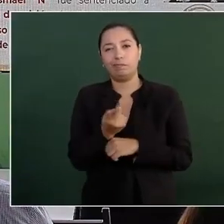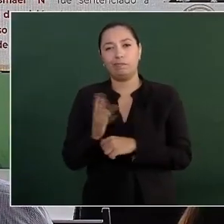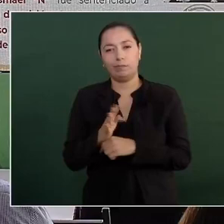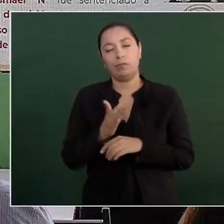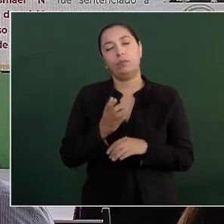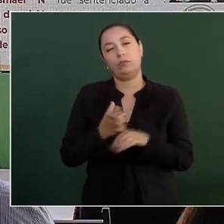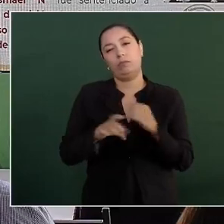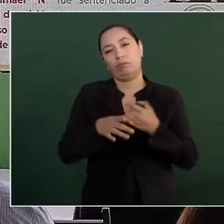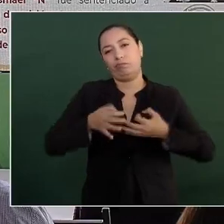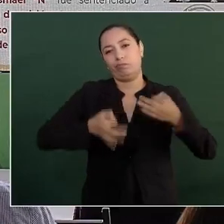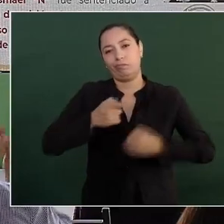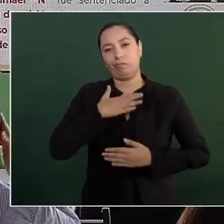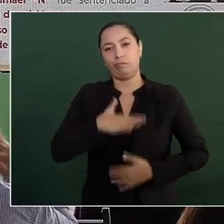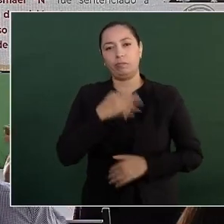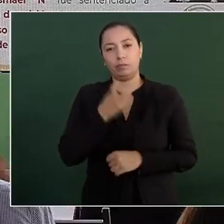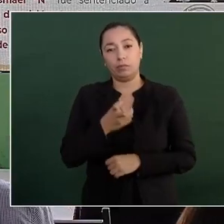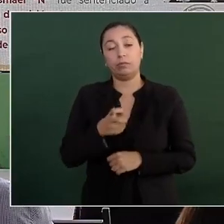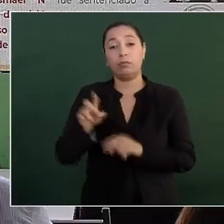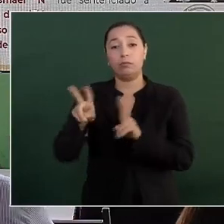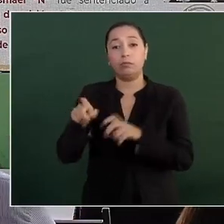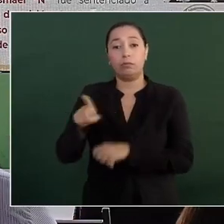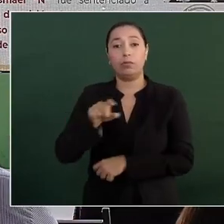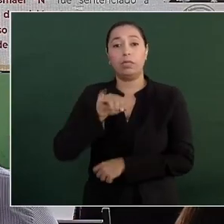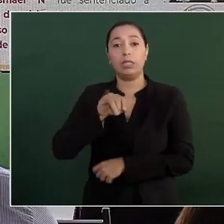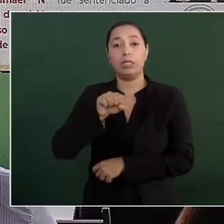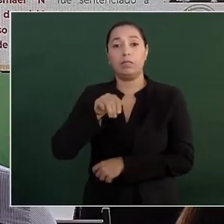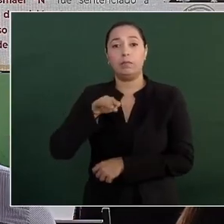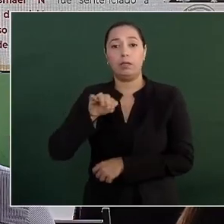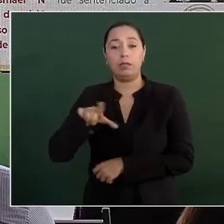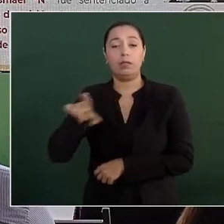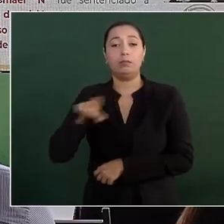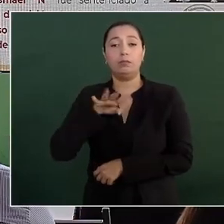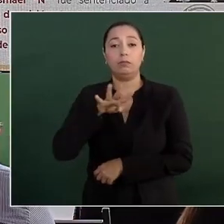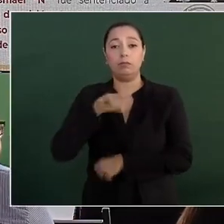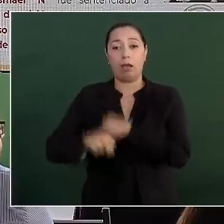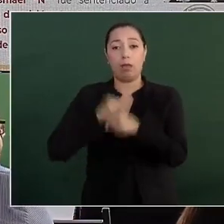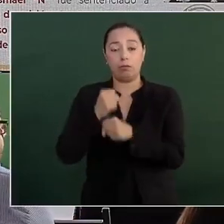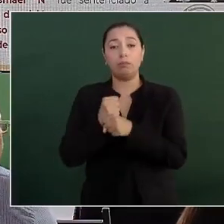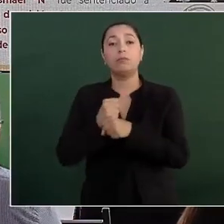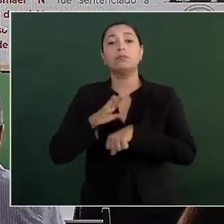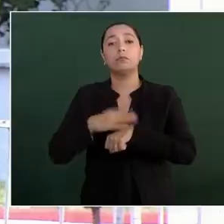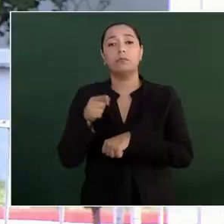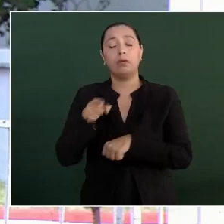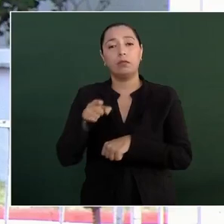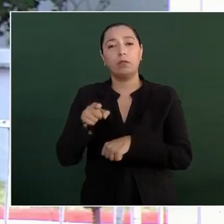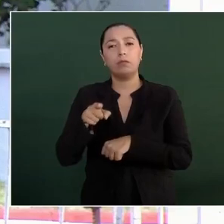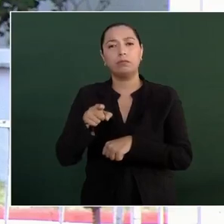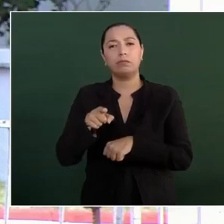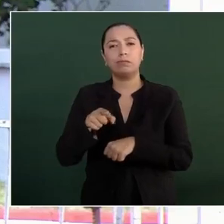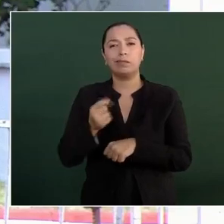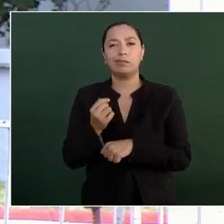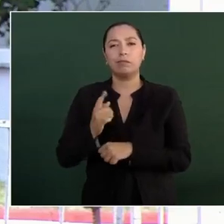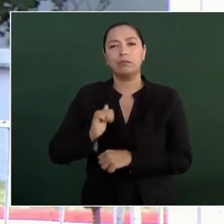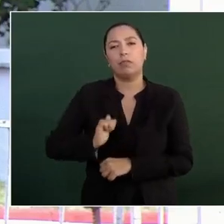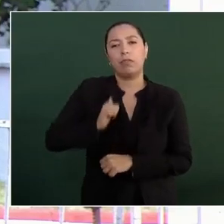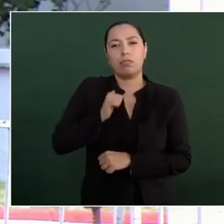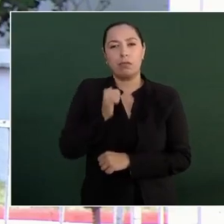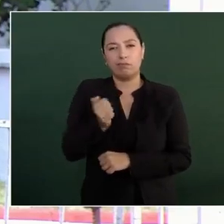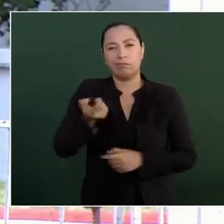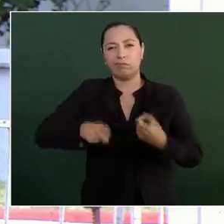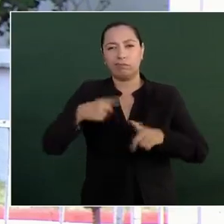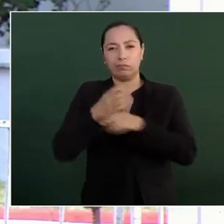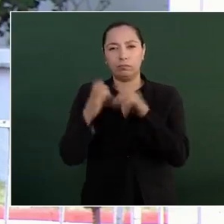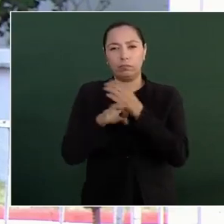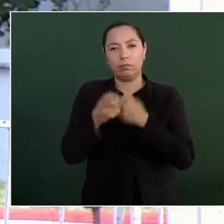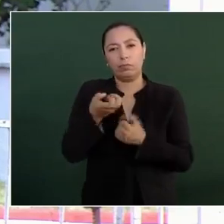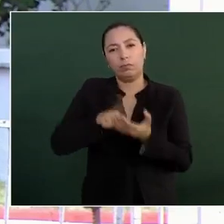que Ismael a 19 años por únicamente por delitos de abuso de autoridad y contra la